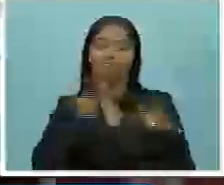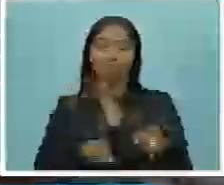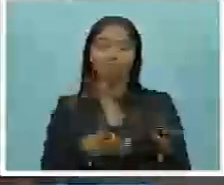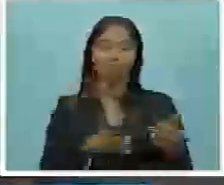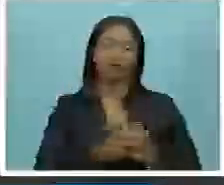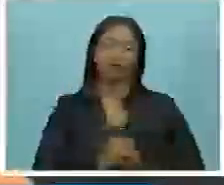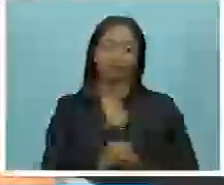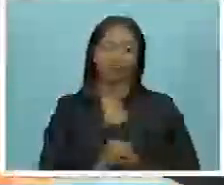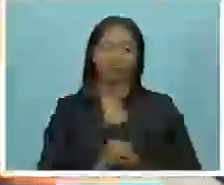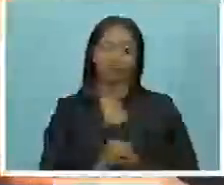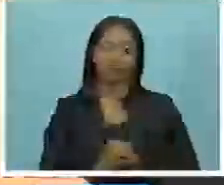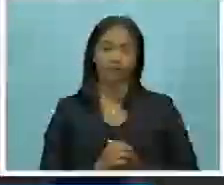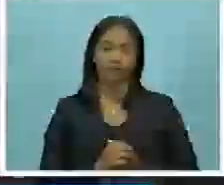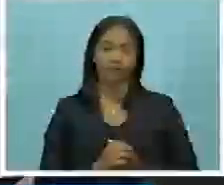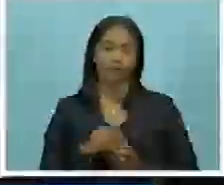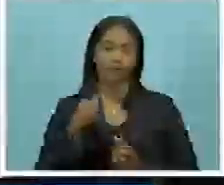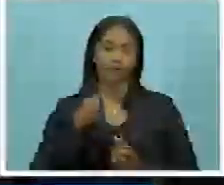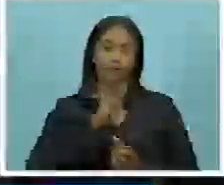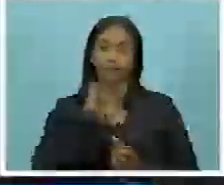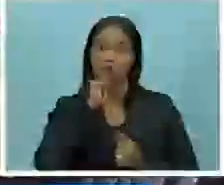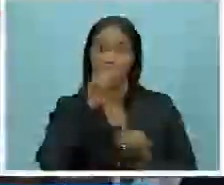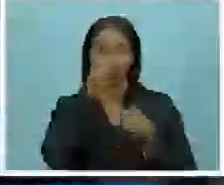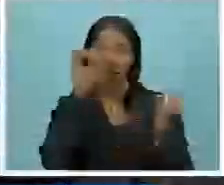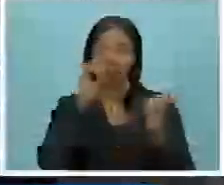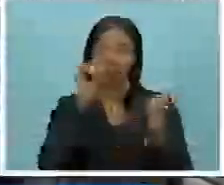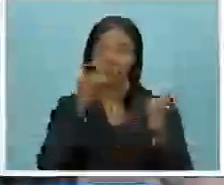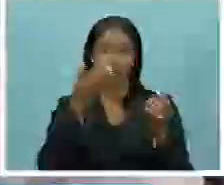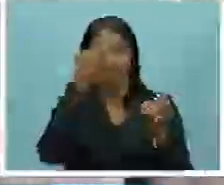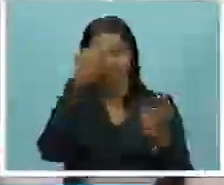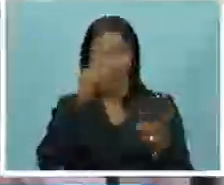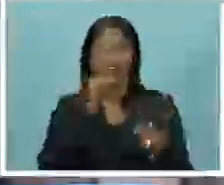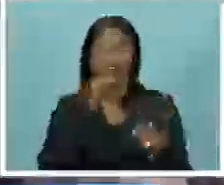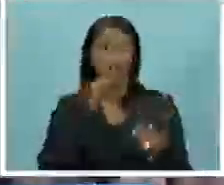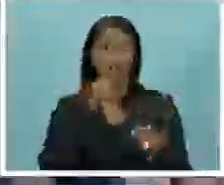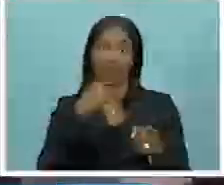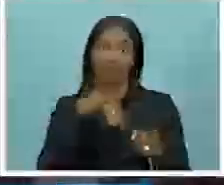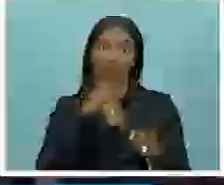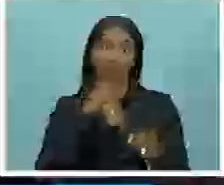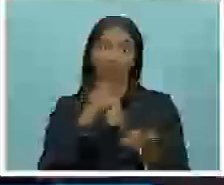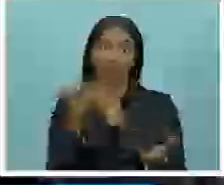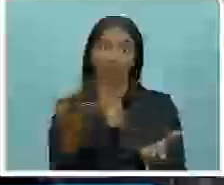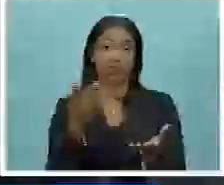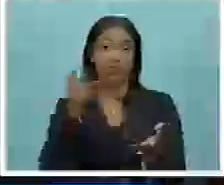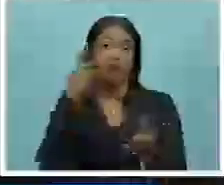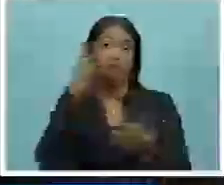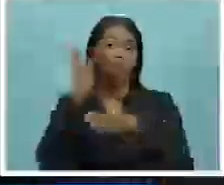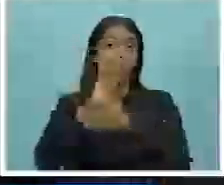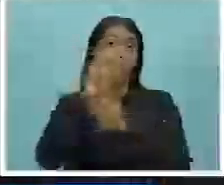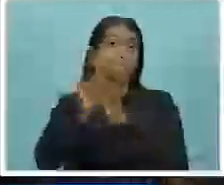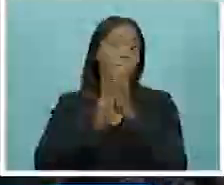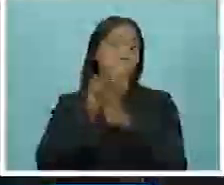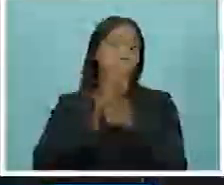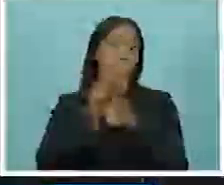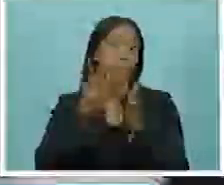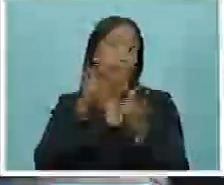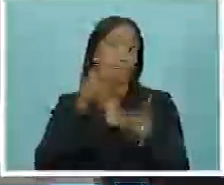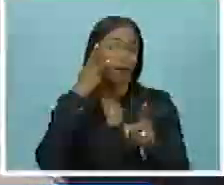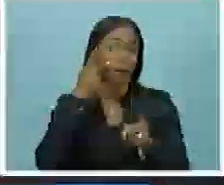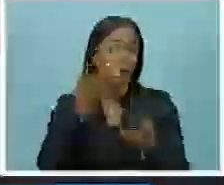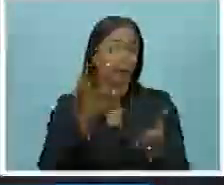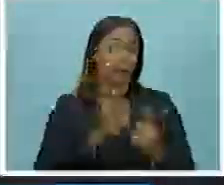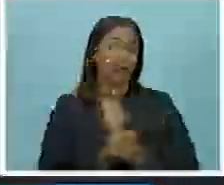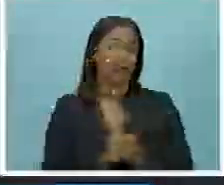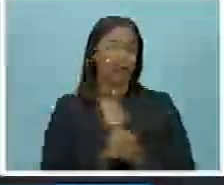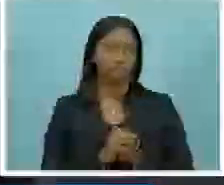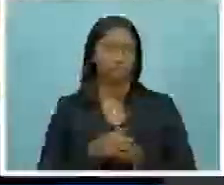el hecho. No tengo que decir nada porque no fui yo. Hay un video, que lo busquen el video, a ver si soy yo, si soy culpable, que me sometan. Se